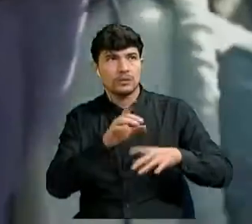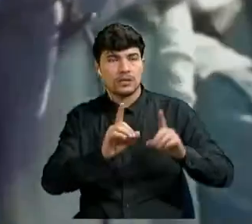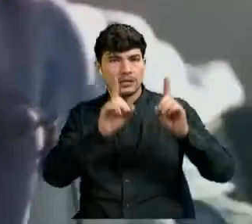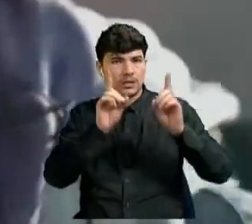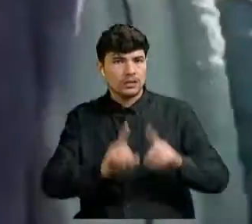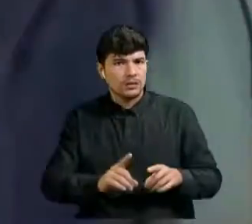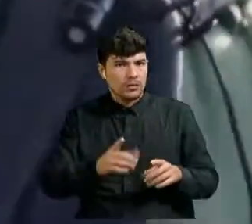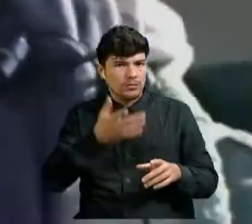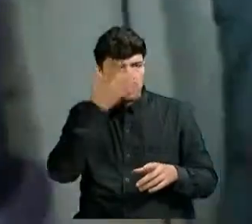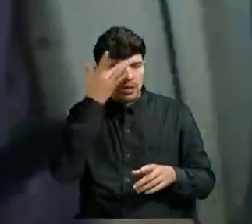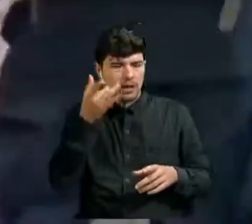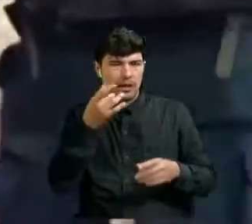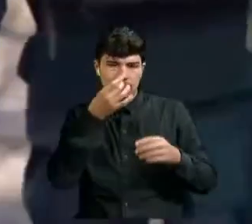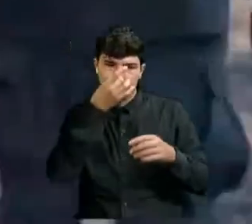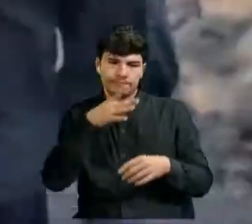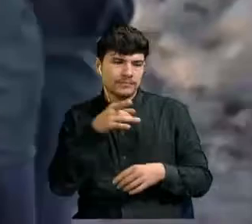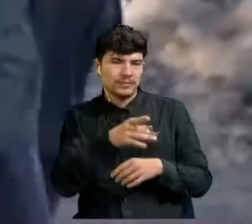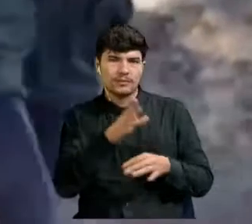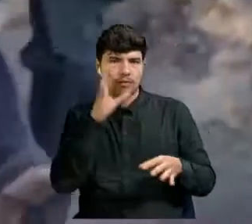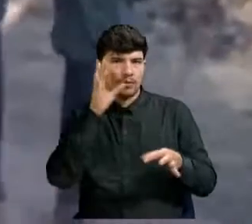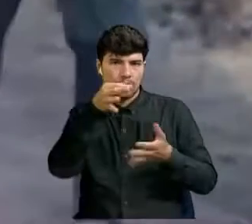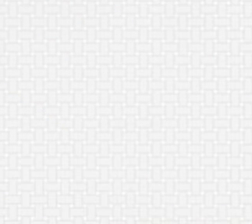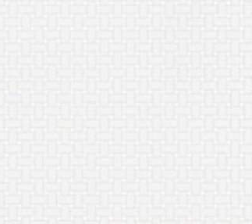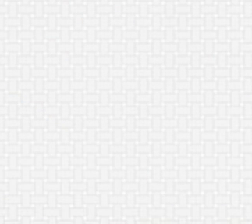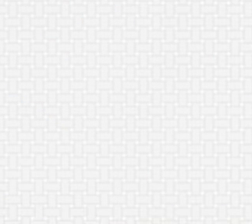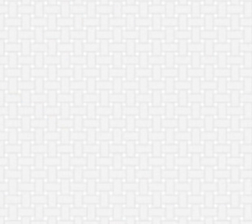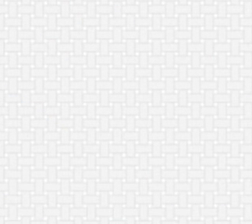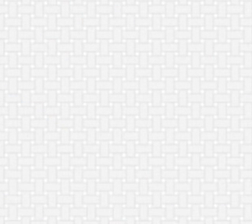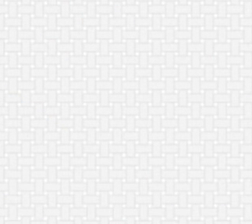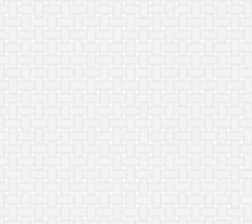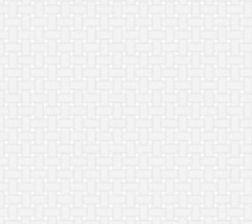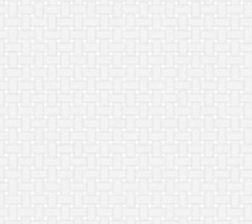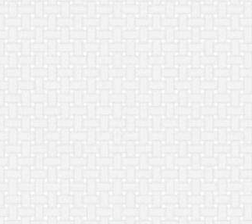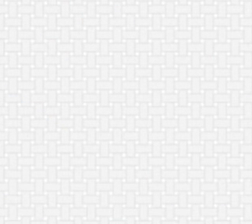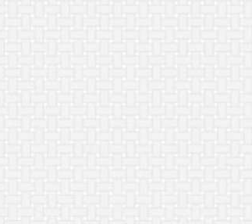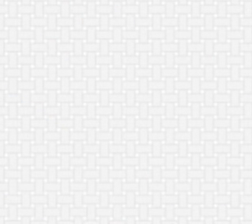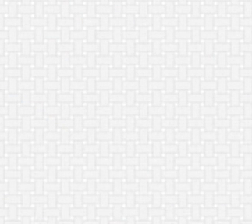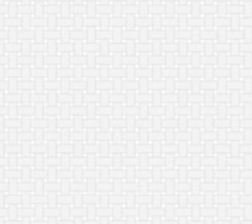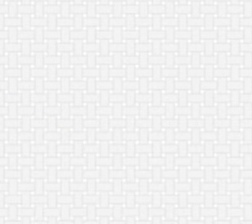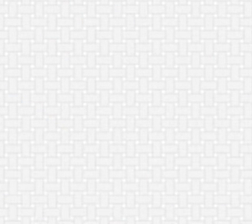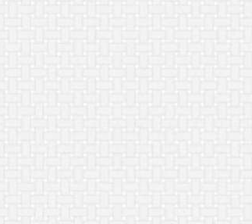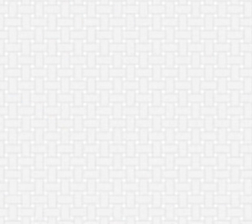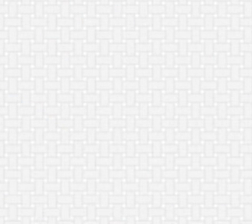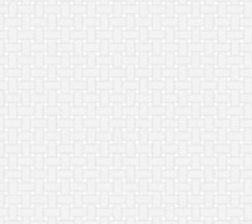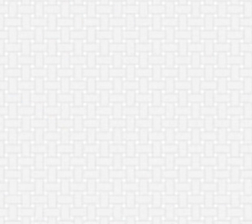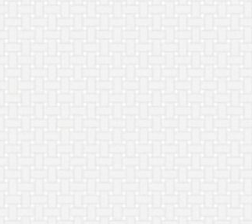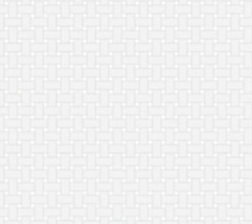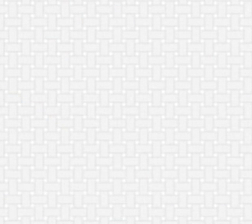desilusión de ver que no se ha cumplido con lo pactado. Canaltro.com